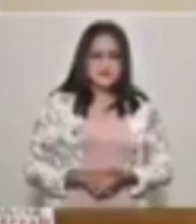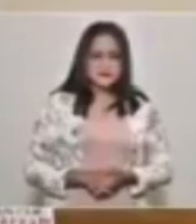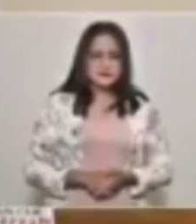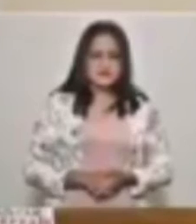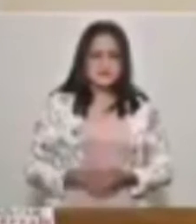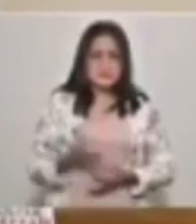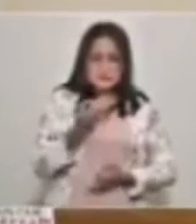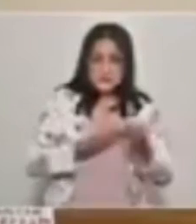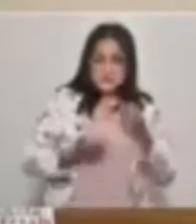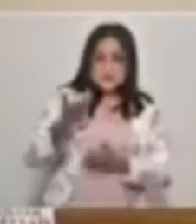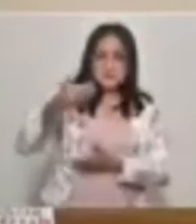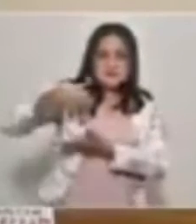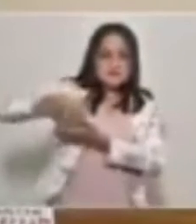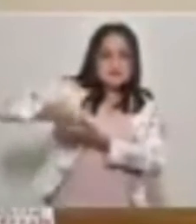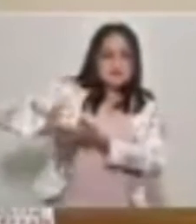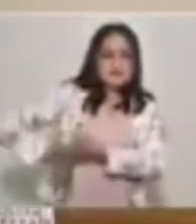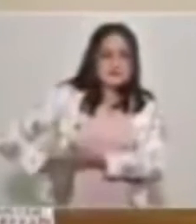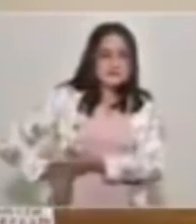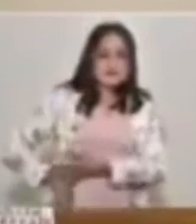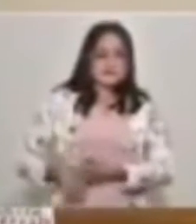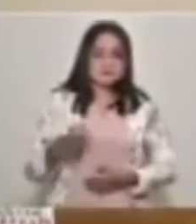Todo eso se lo robaron.